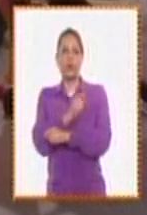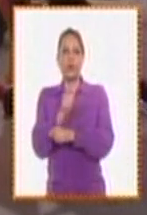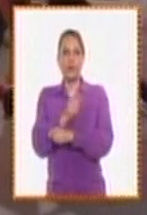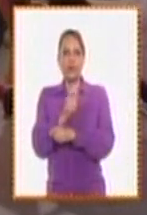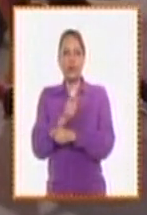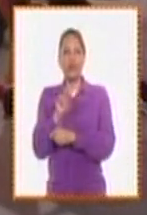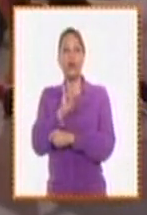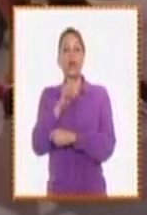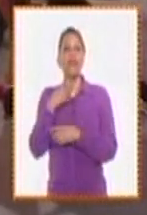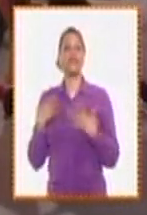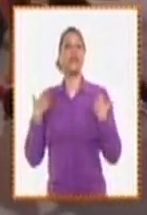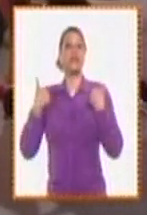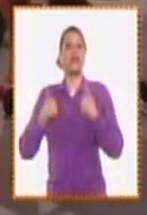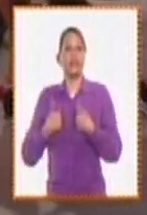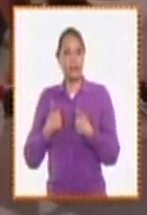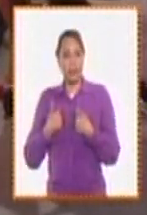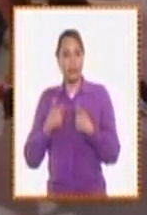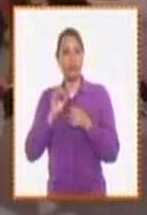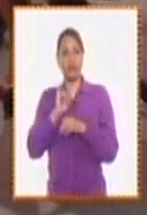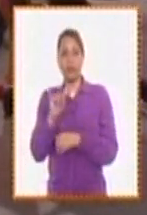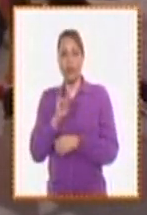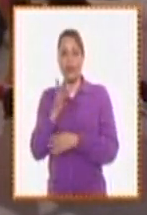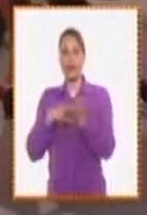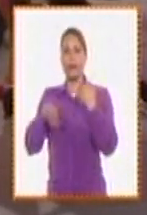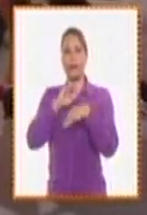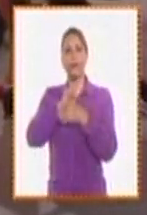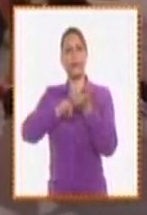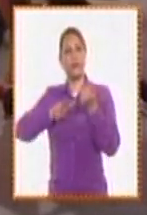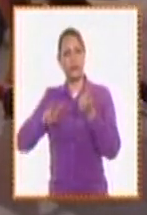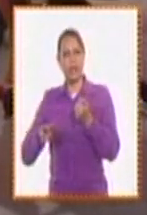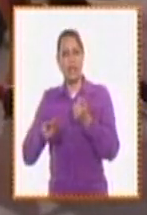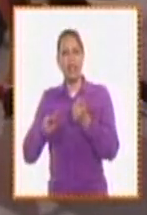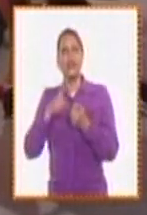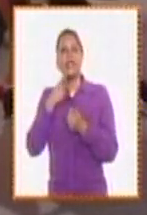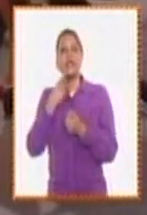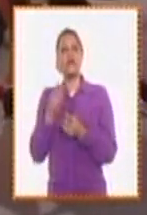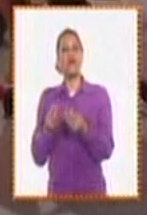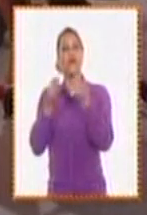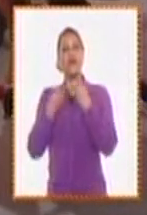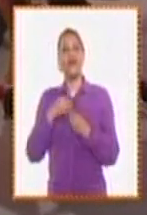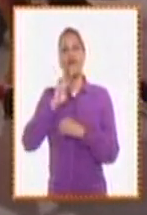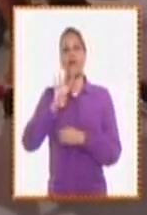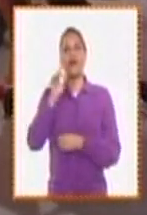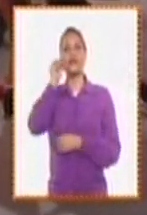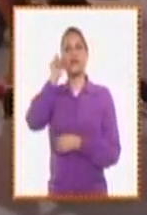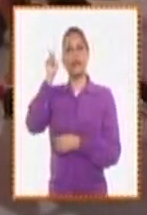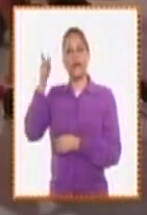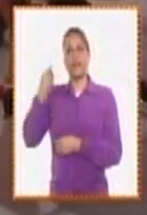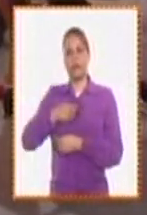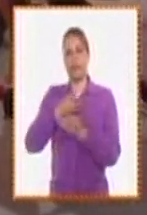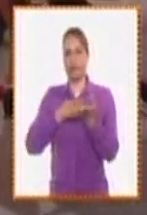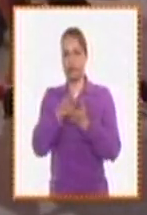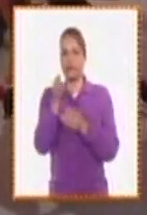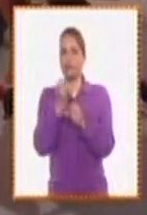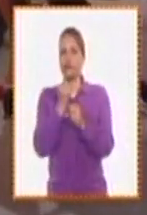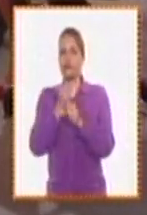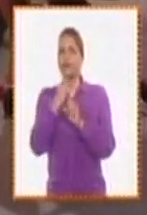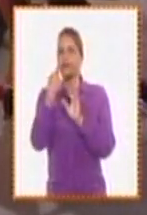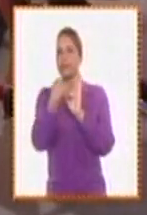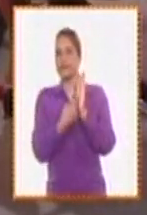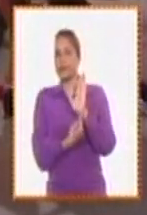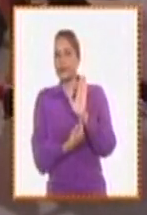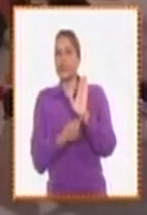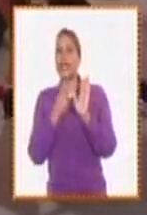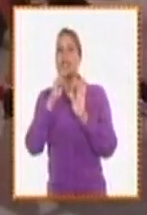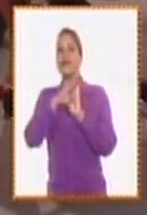a directivos del nivel hasta el nivel provincial, y nos dio 4 ideas básicas que tenemos que continuar trabajando y que están contenidas en el programa